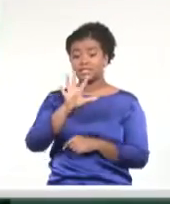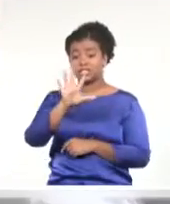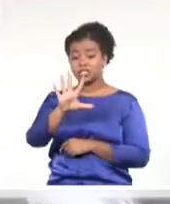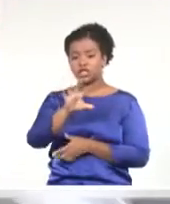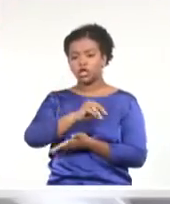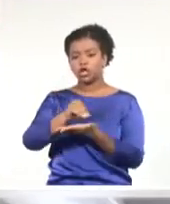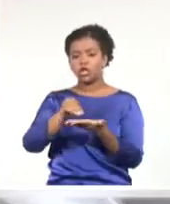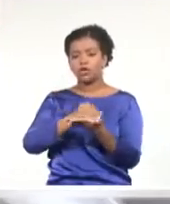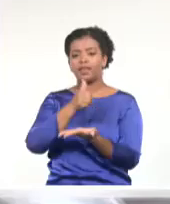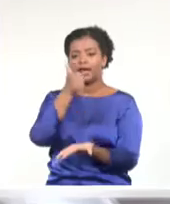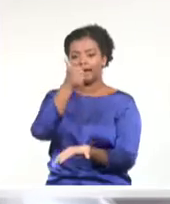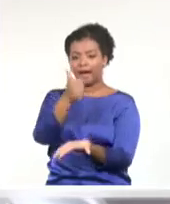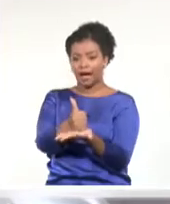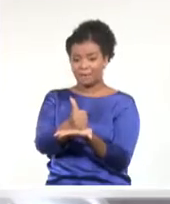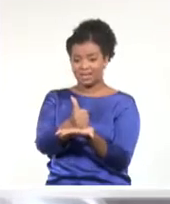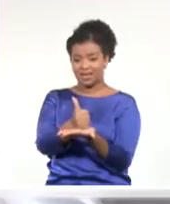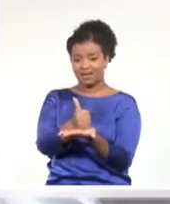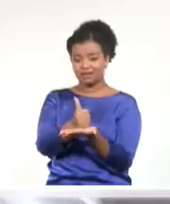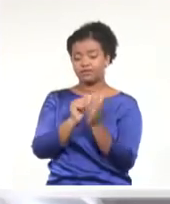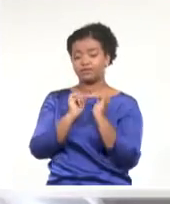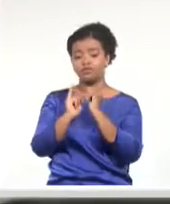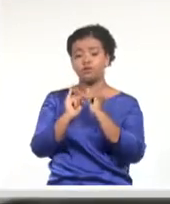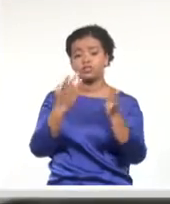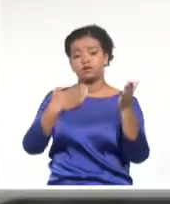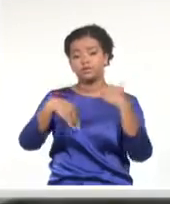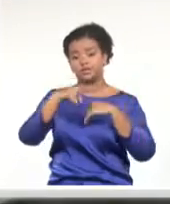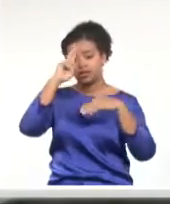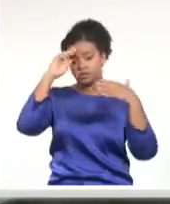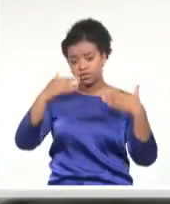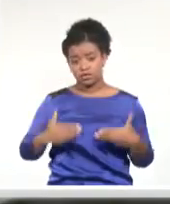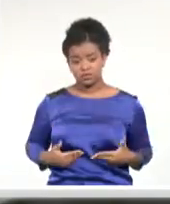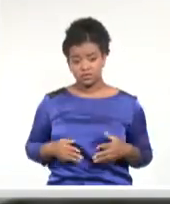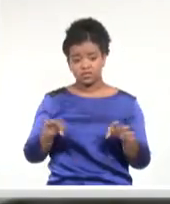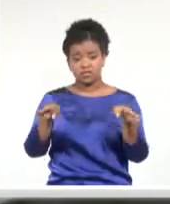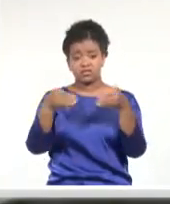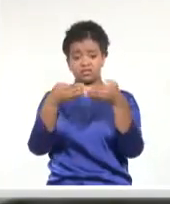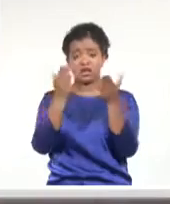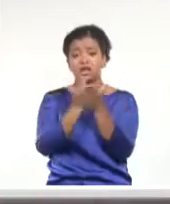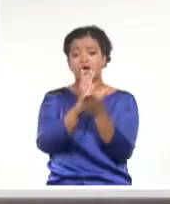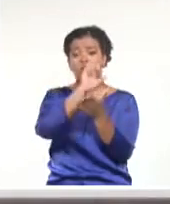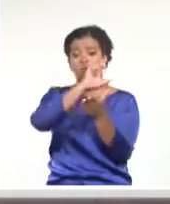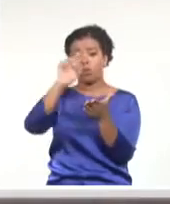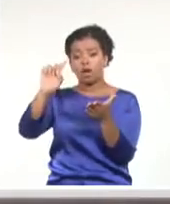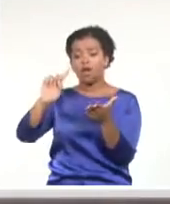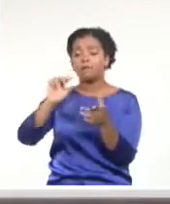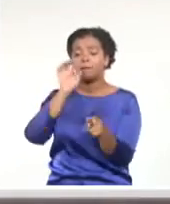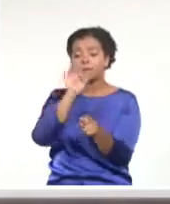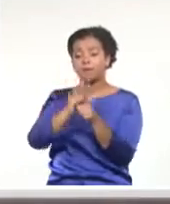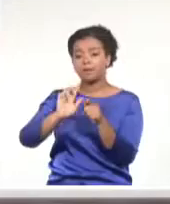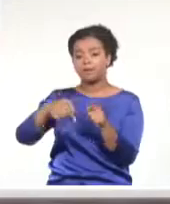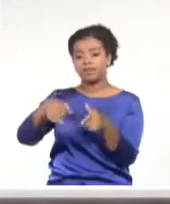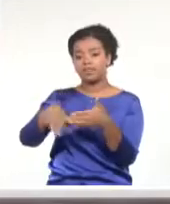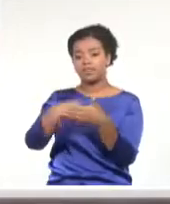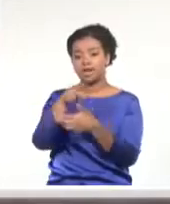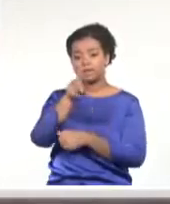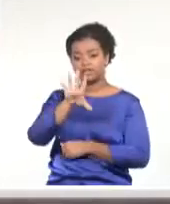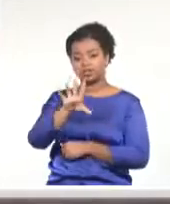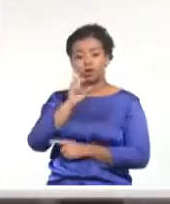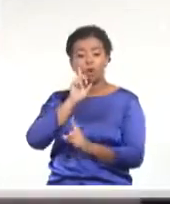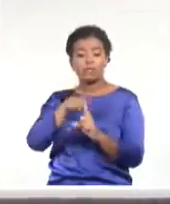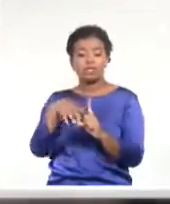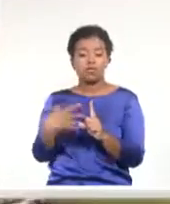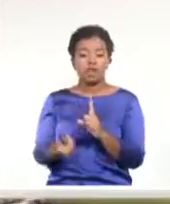según reportes del Ministerio de Salud. El cierre de las escuelas estará vigente desde el próximo día 25 para reducir las áreas